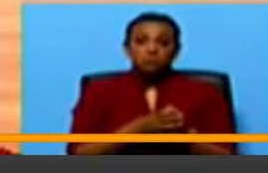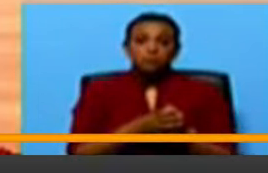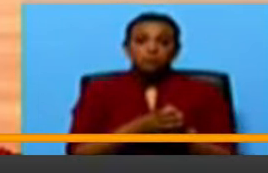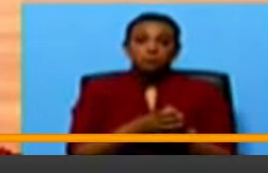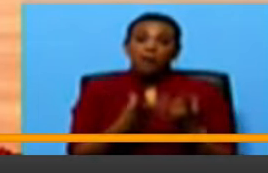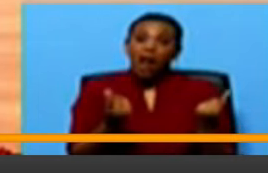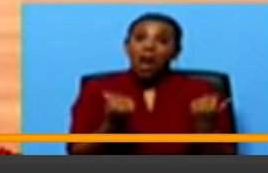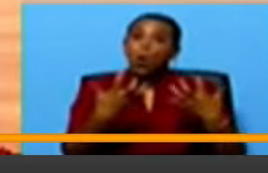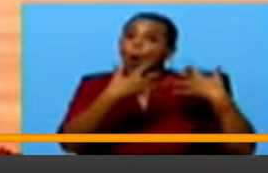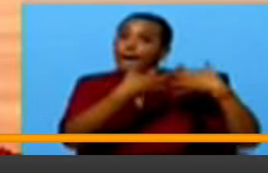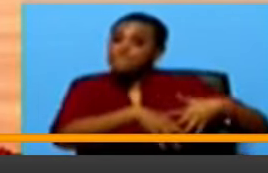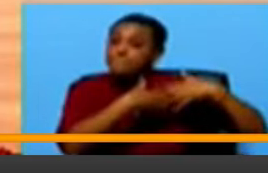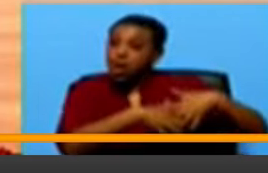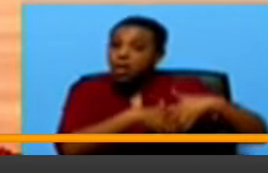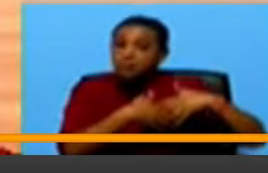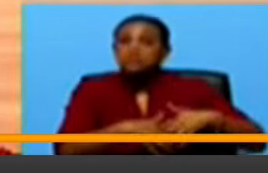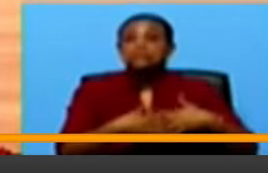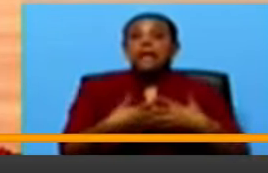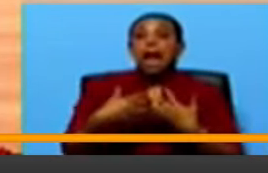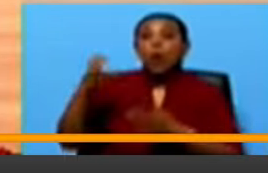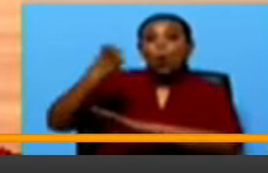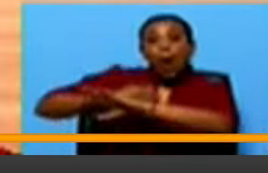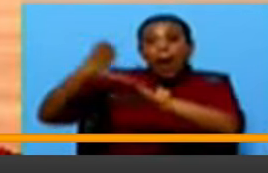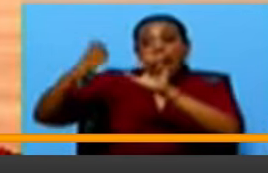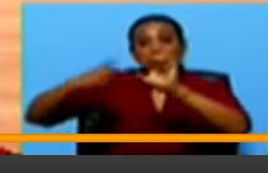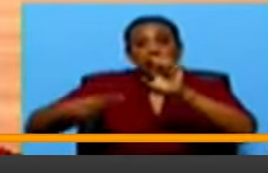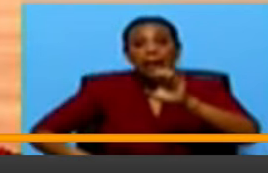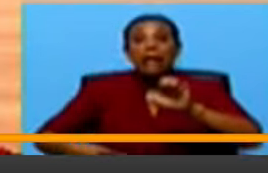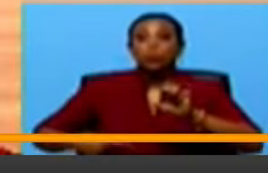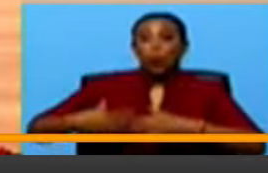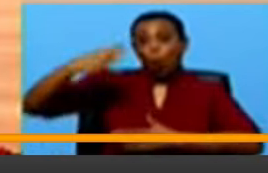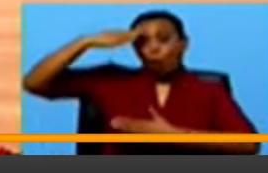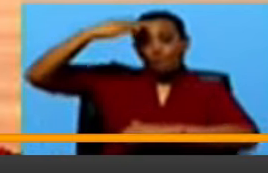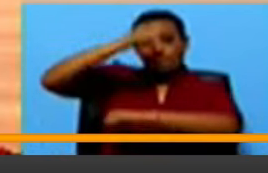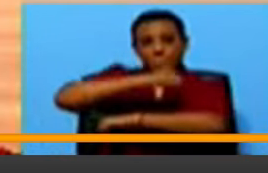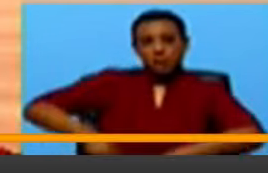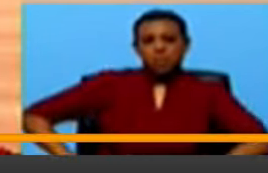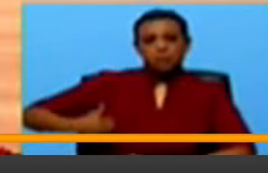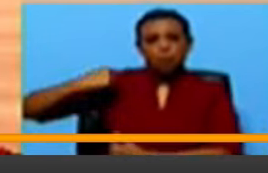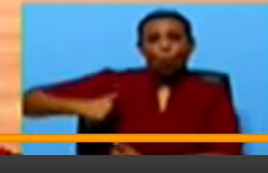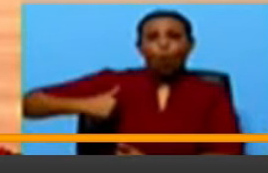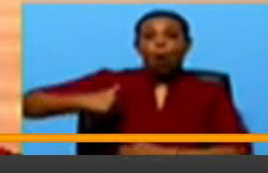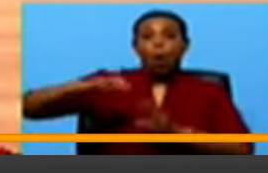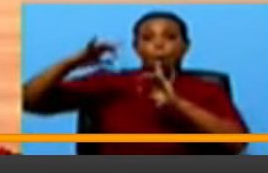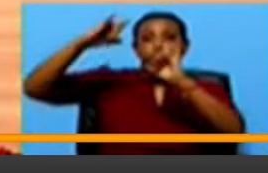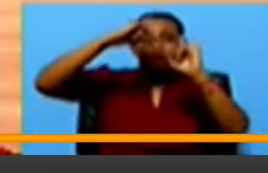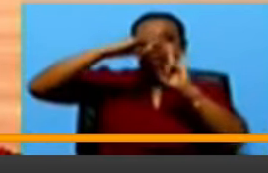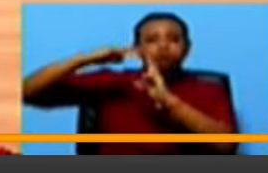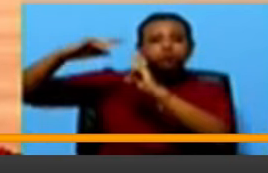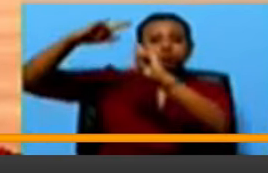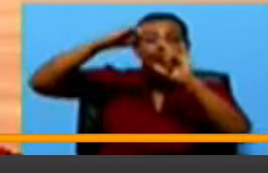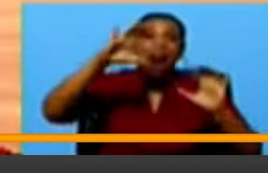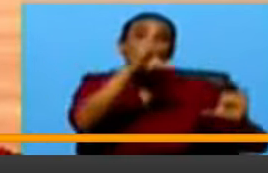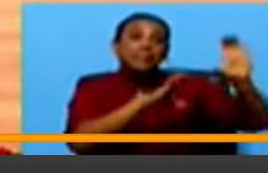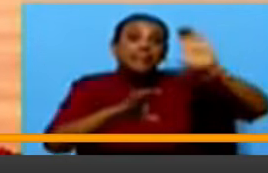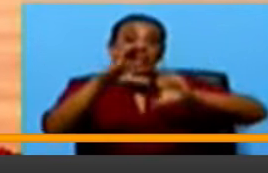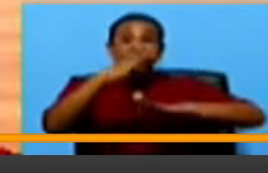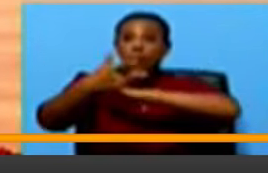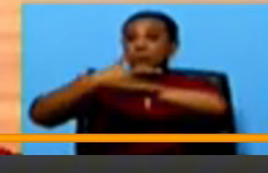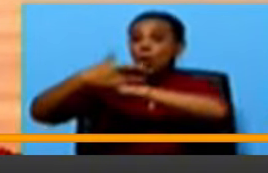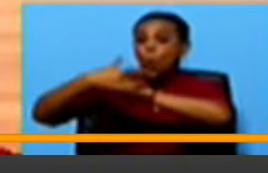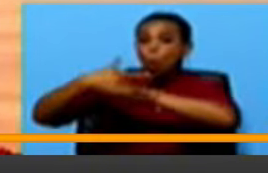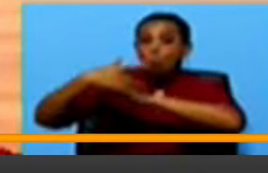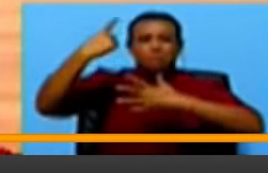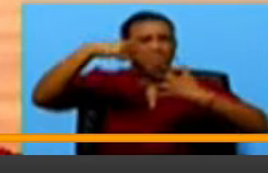en lo industrial, en lo energético, en lo militar, en lo espacial, en lo científico, en lo